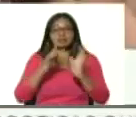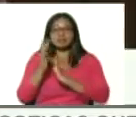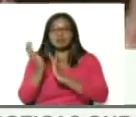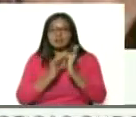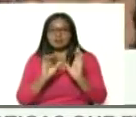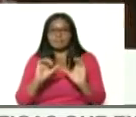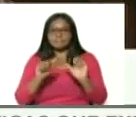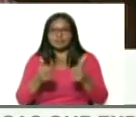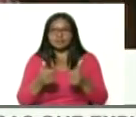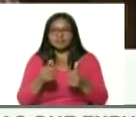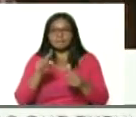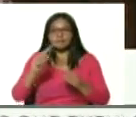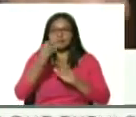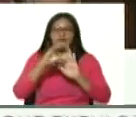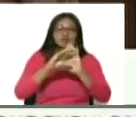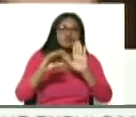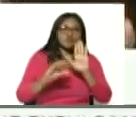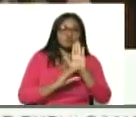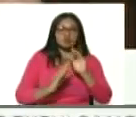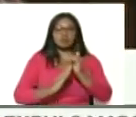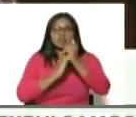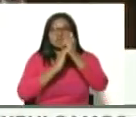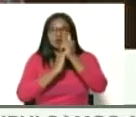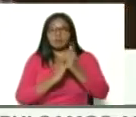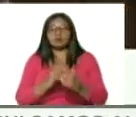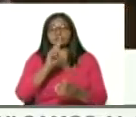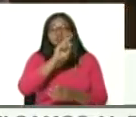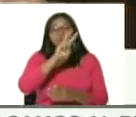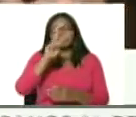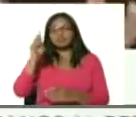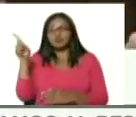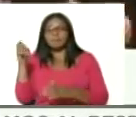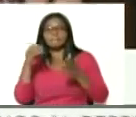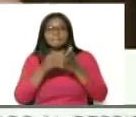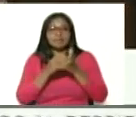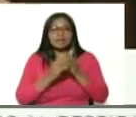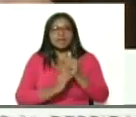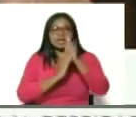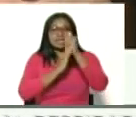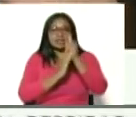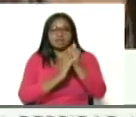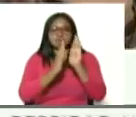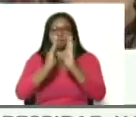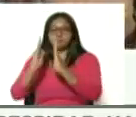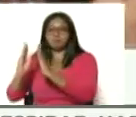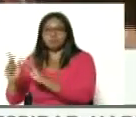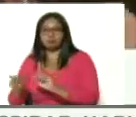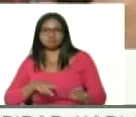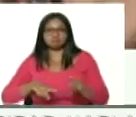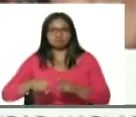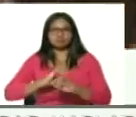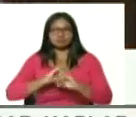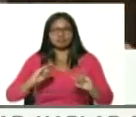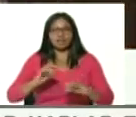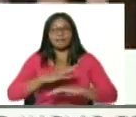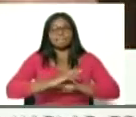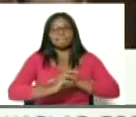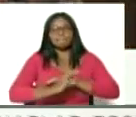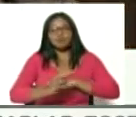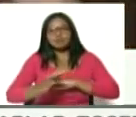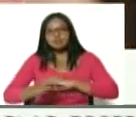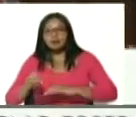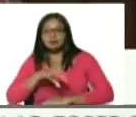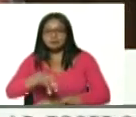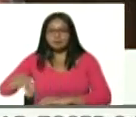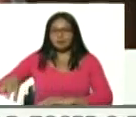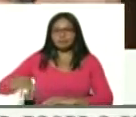empieza el primer curso de liderazgo para los 121.000 líderes que se organizaron en torno a los equipos promotores municipales y estatales.